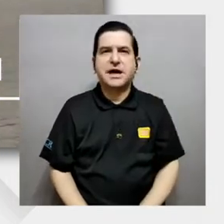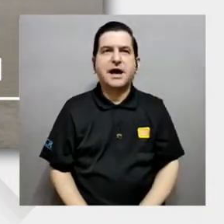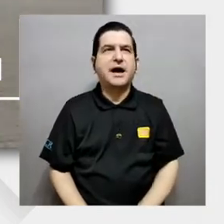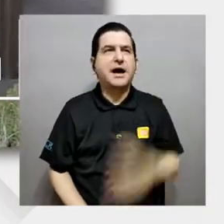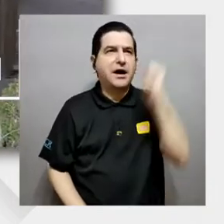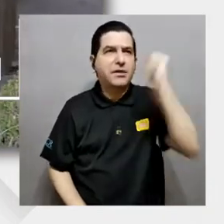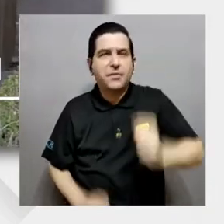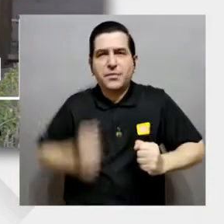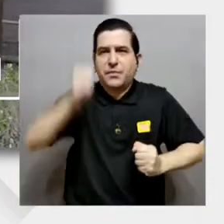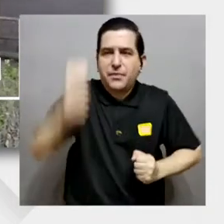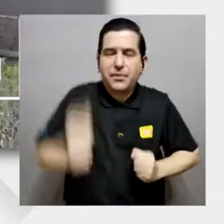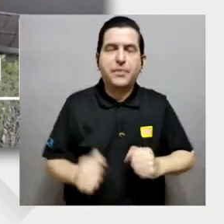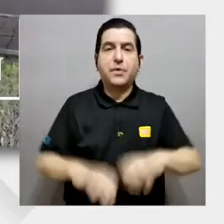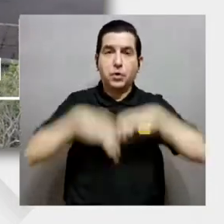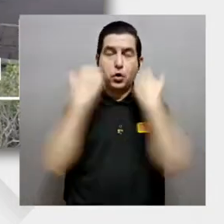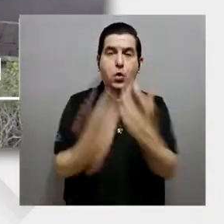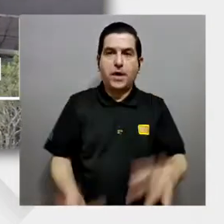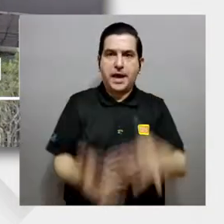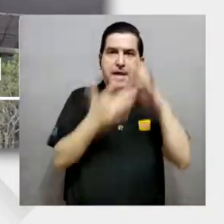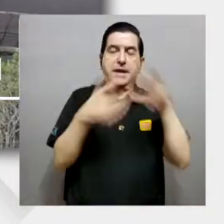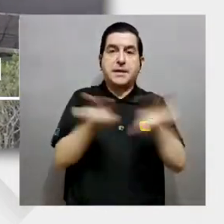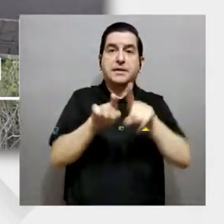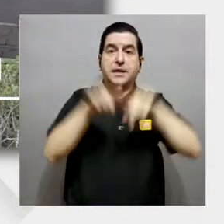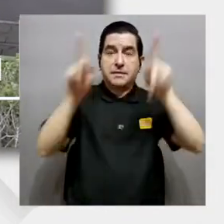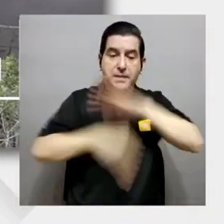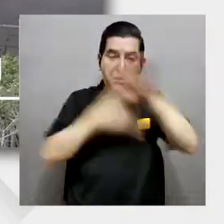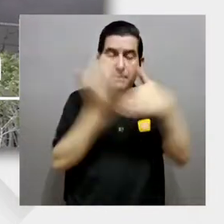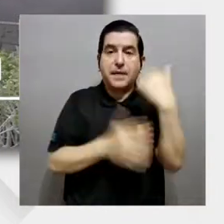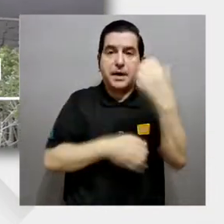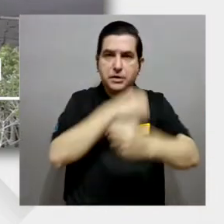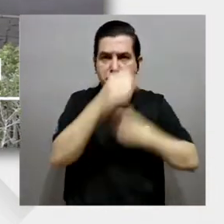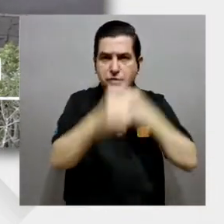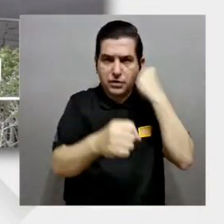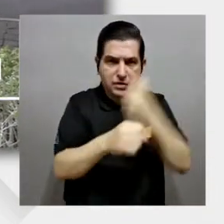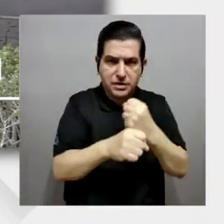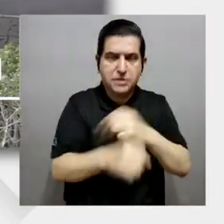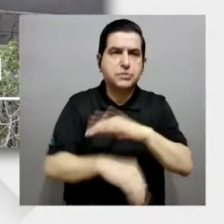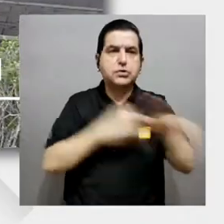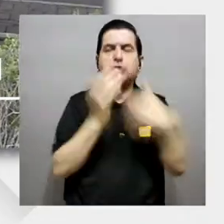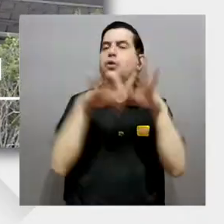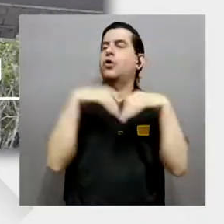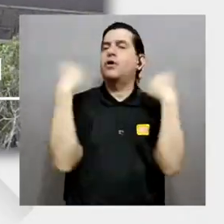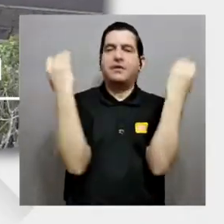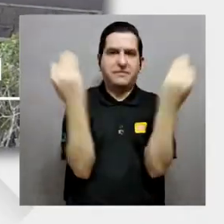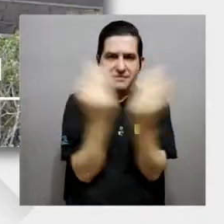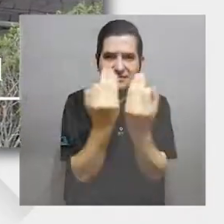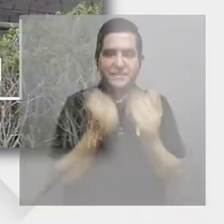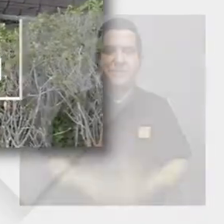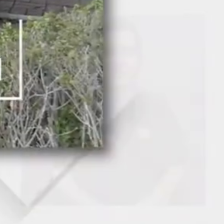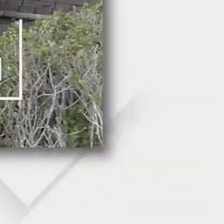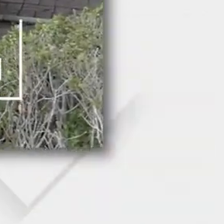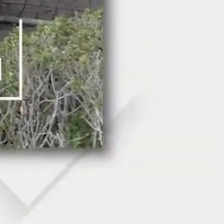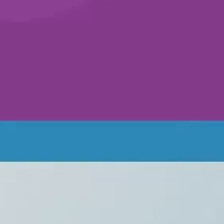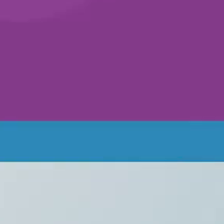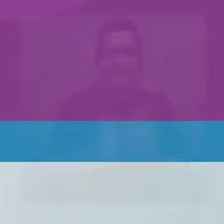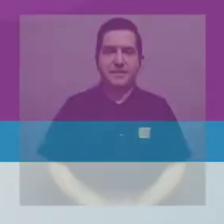hacer hiking, tienen equipo especial, igual personas de todas las edades o toda la familia